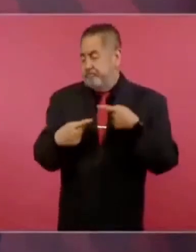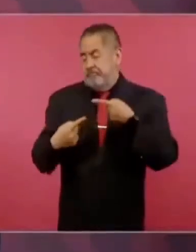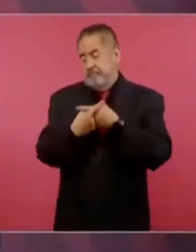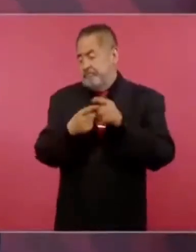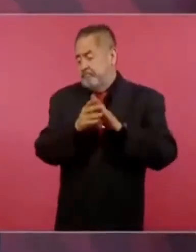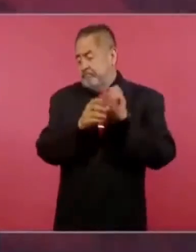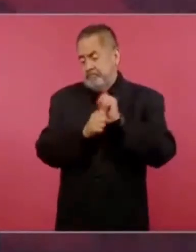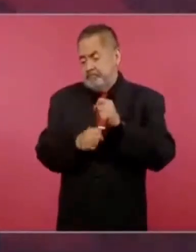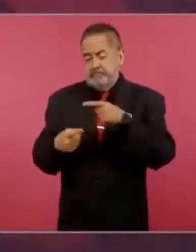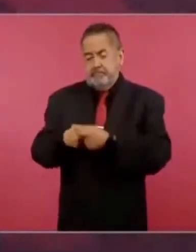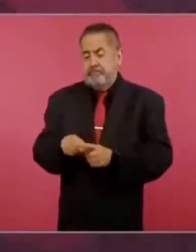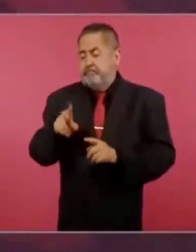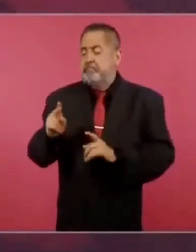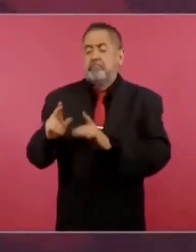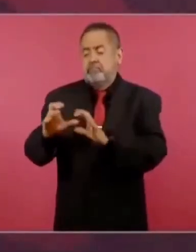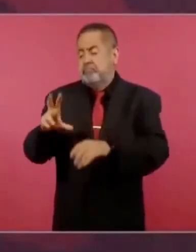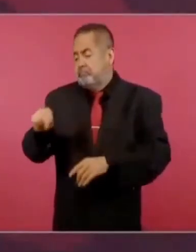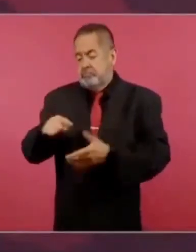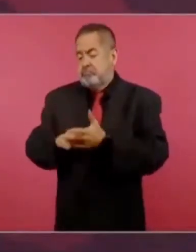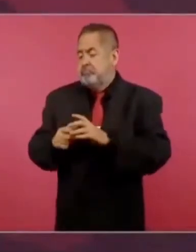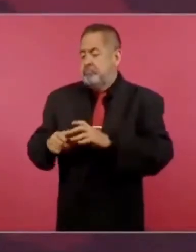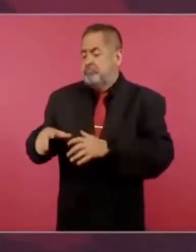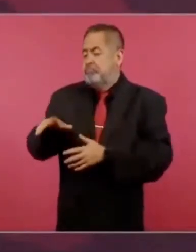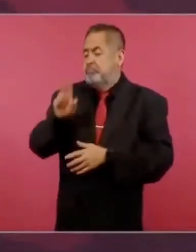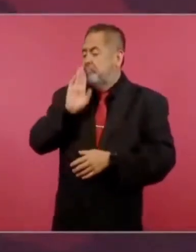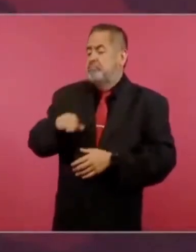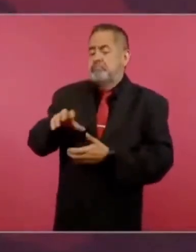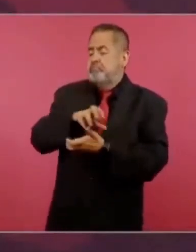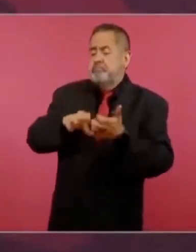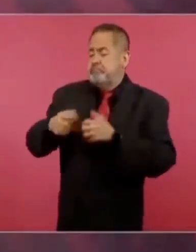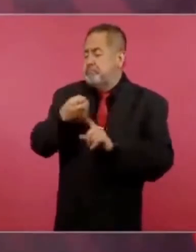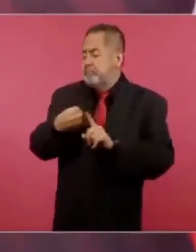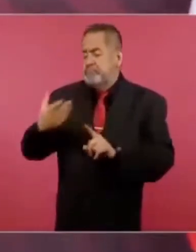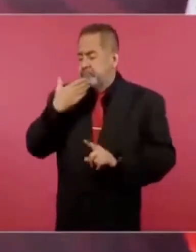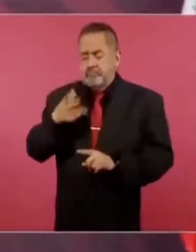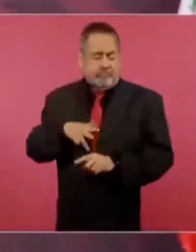no se cuidó el procedimiento en el poder